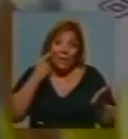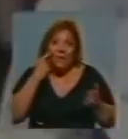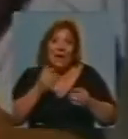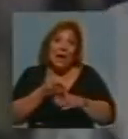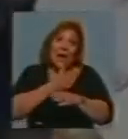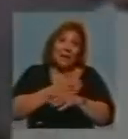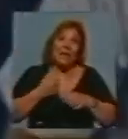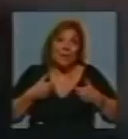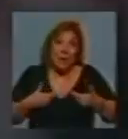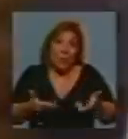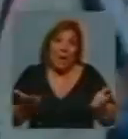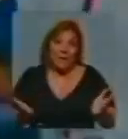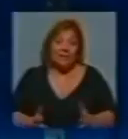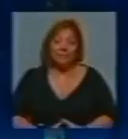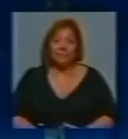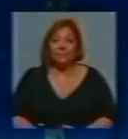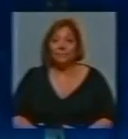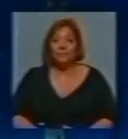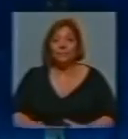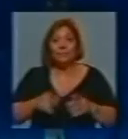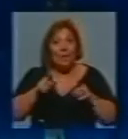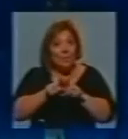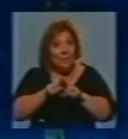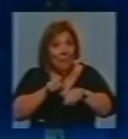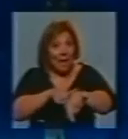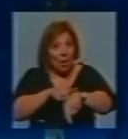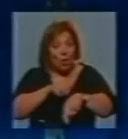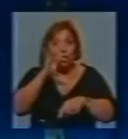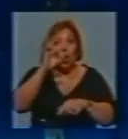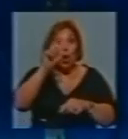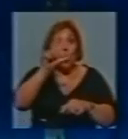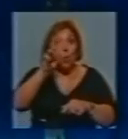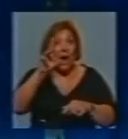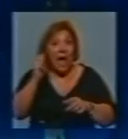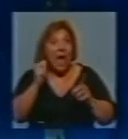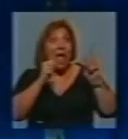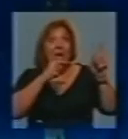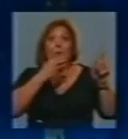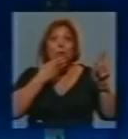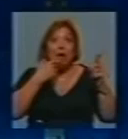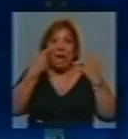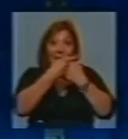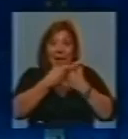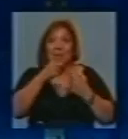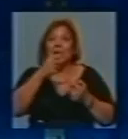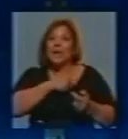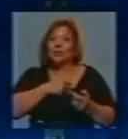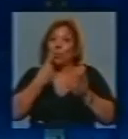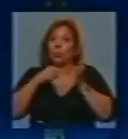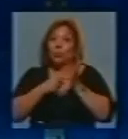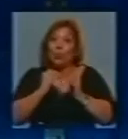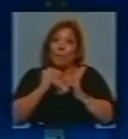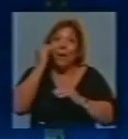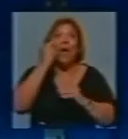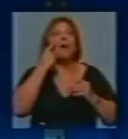antes posible, para estar a la hora. Bueno, a la misma hora Toluca juega contra Boca. Hay que recordar que Nacional tiene un punto más. Hay que ver cómo quedan y